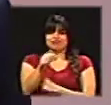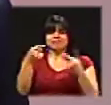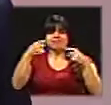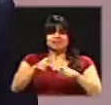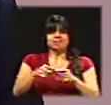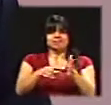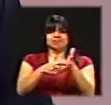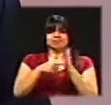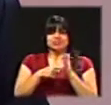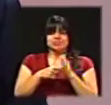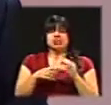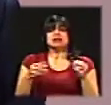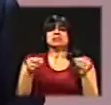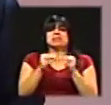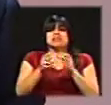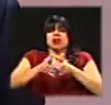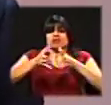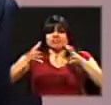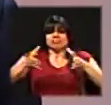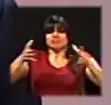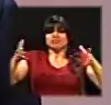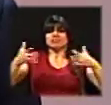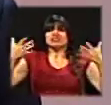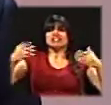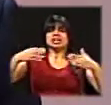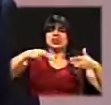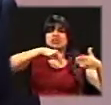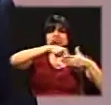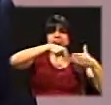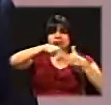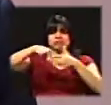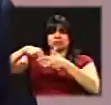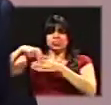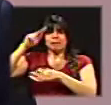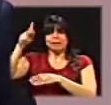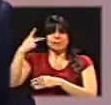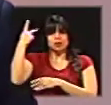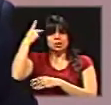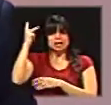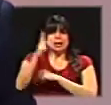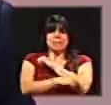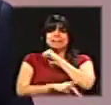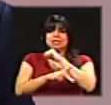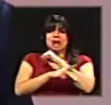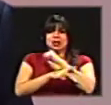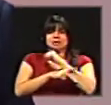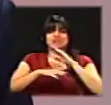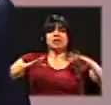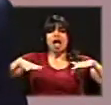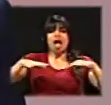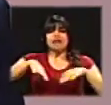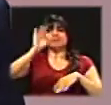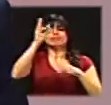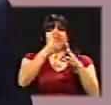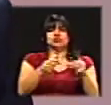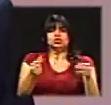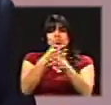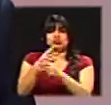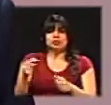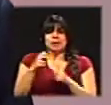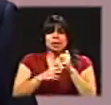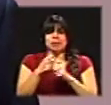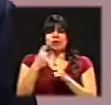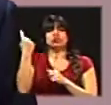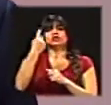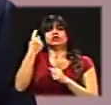Está ensanchándose aún más la brecha en la que políticamente el país no está entrando en la solución de los problemas, sino está entrando más